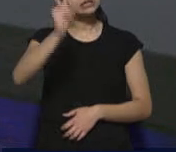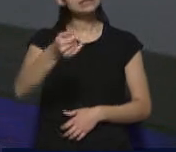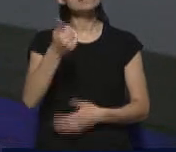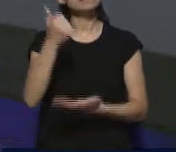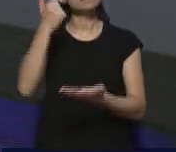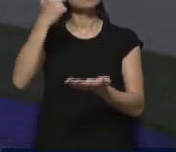Gracias.